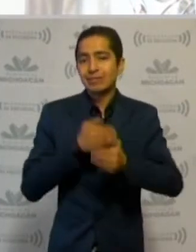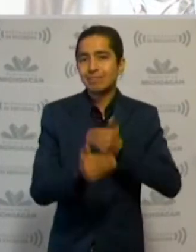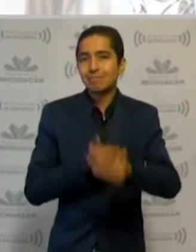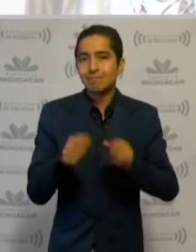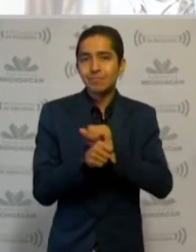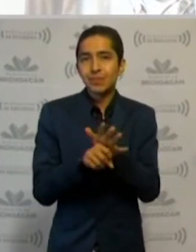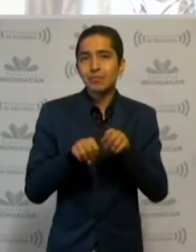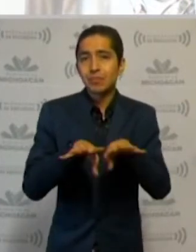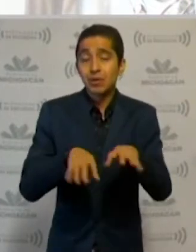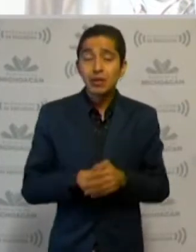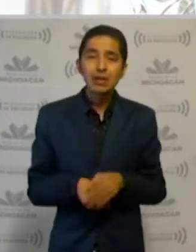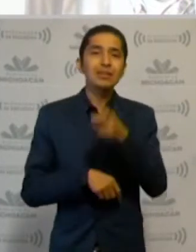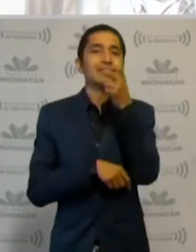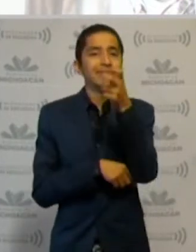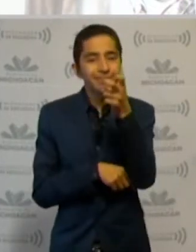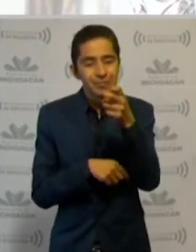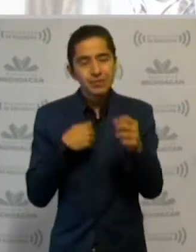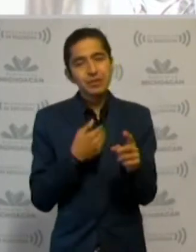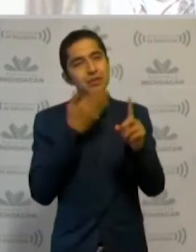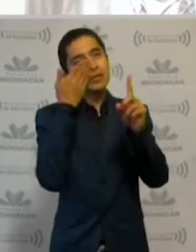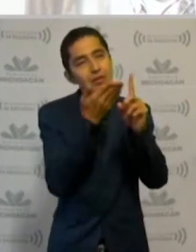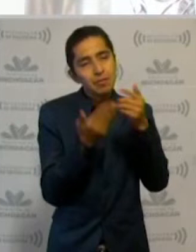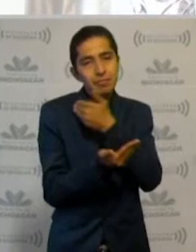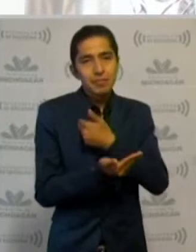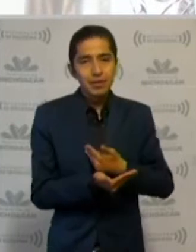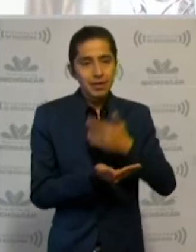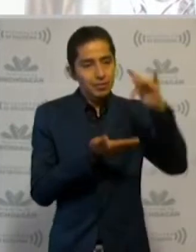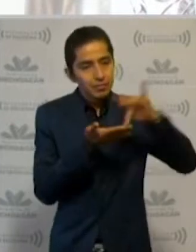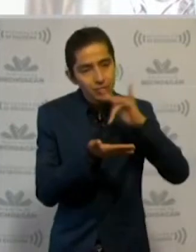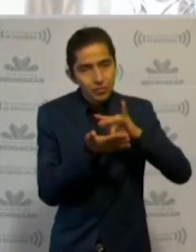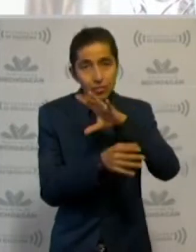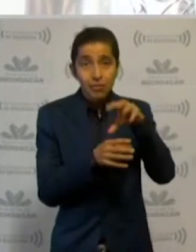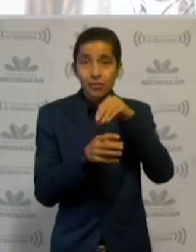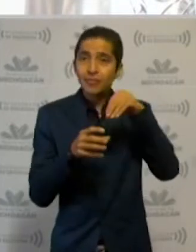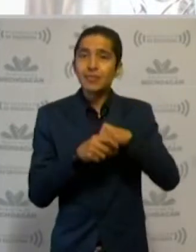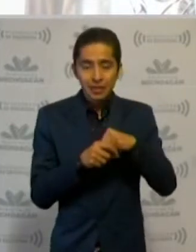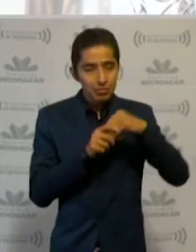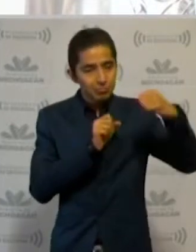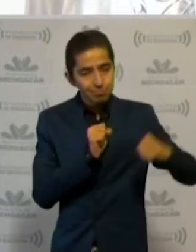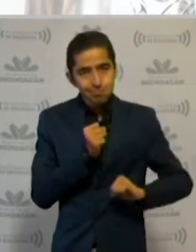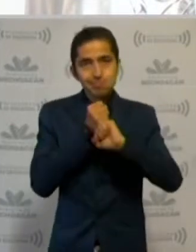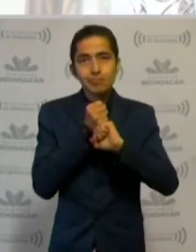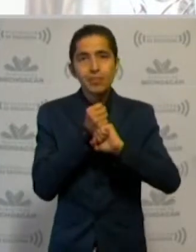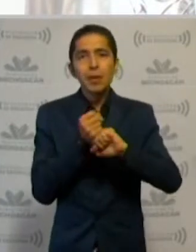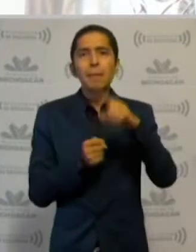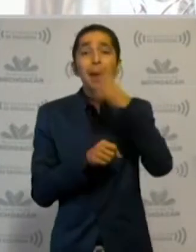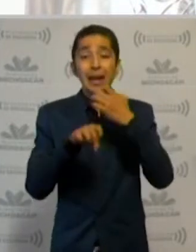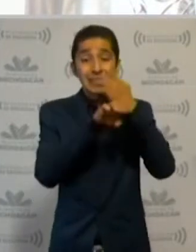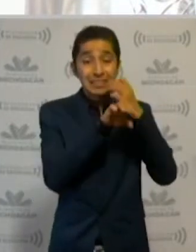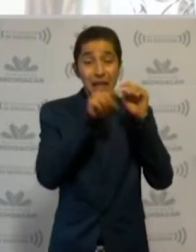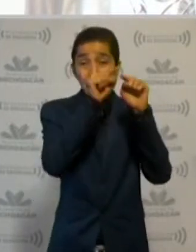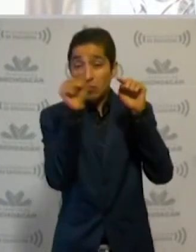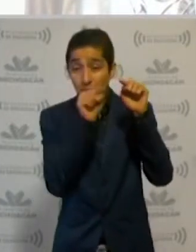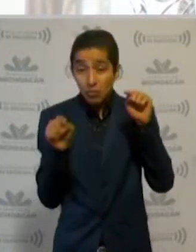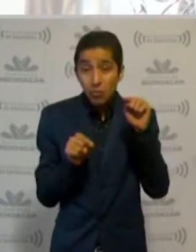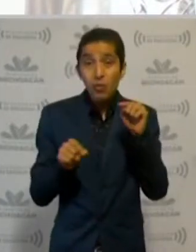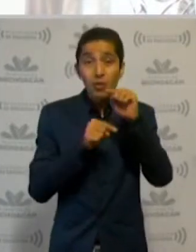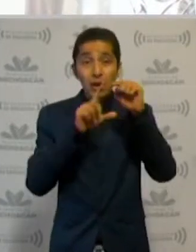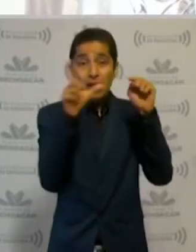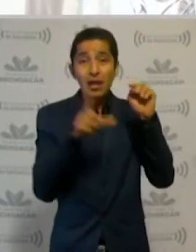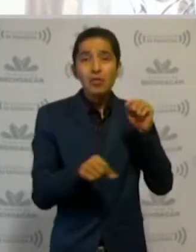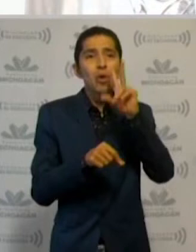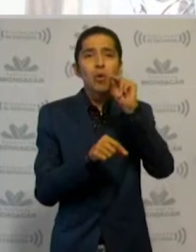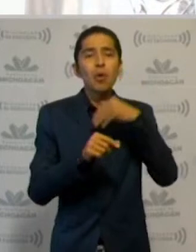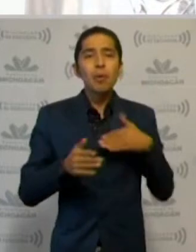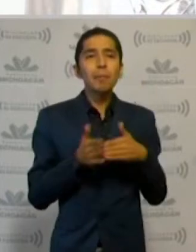requerimos de su apoyo y respaldo para que los estados no nos paralicemos por la escasez de